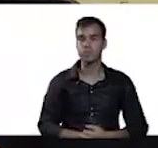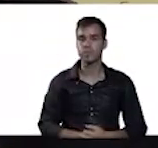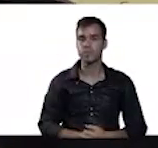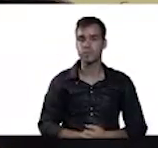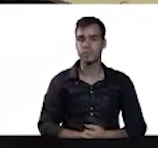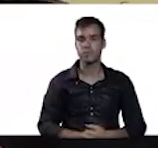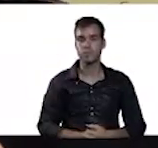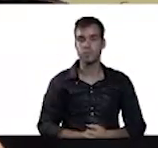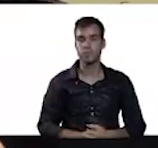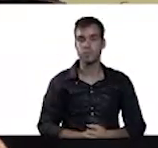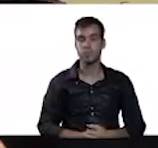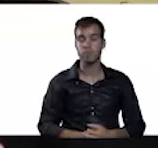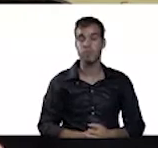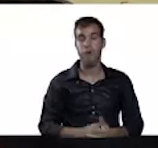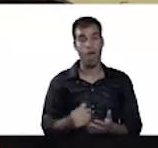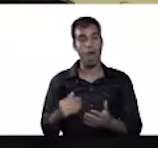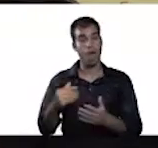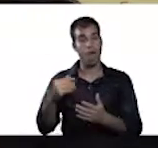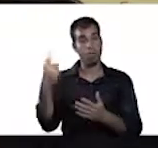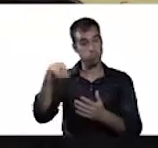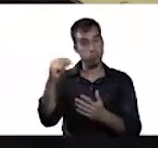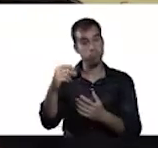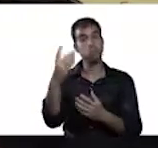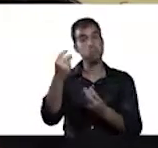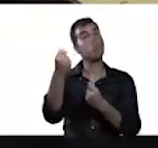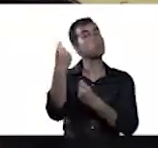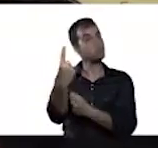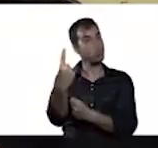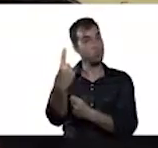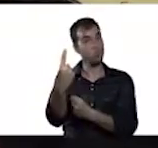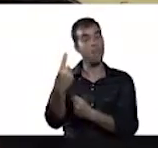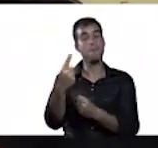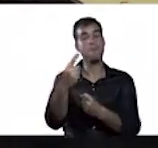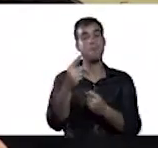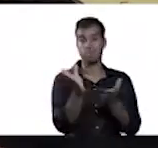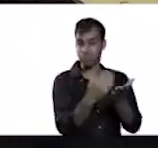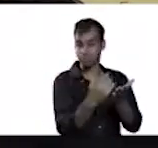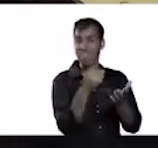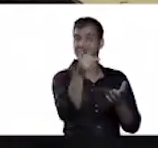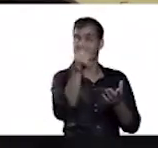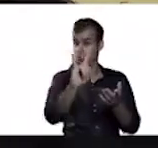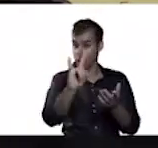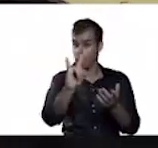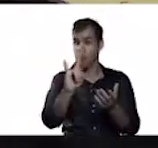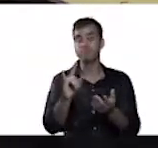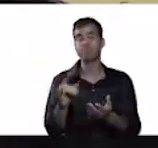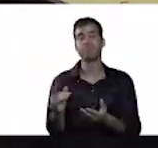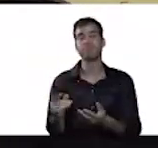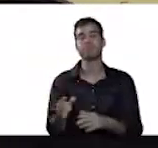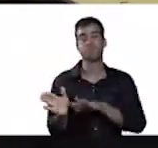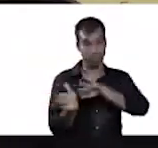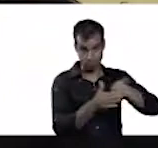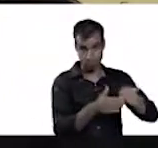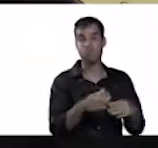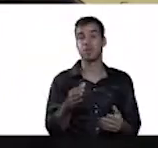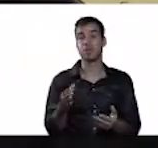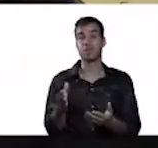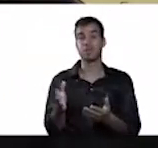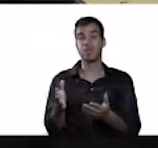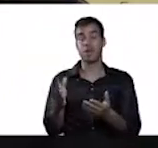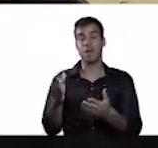la actividad 1 de la página 19, la actividad 1 de la página